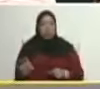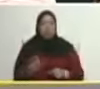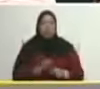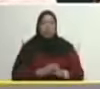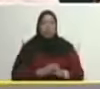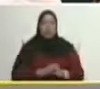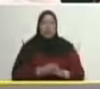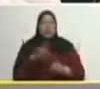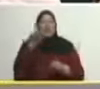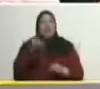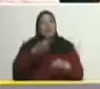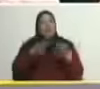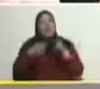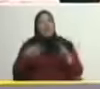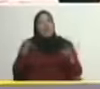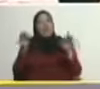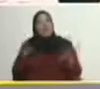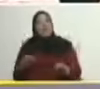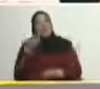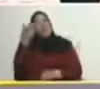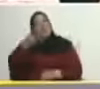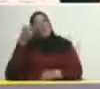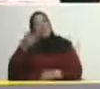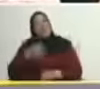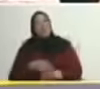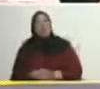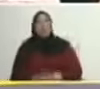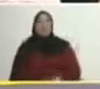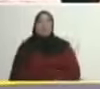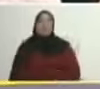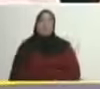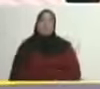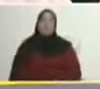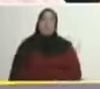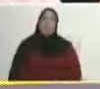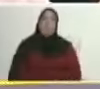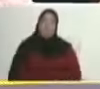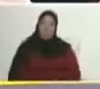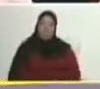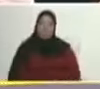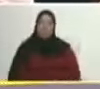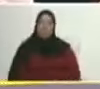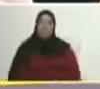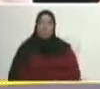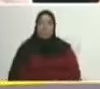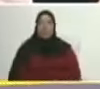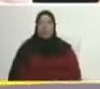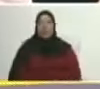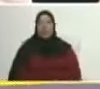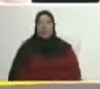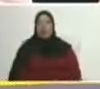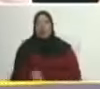y a la paz. Y me parece que esto es sumamente importante, porque si observamos de cerca,